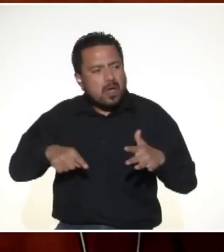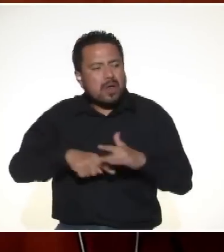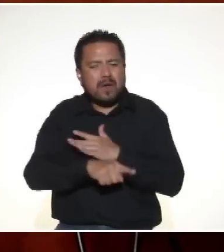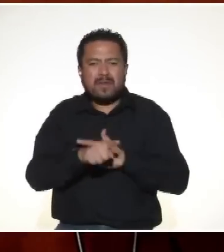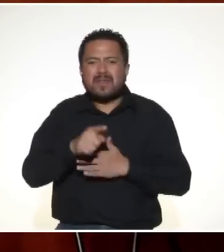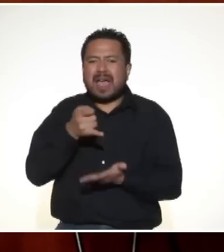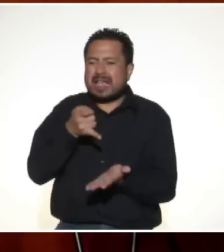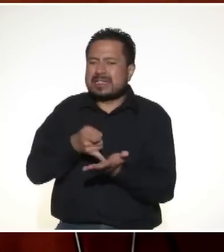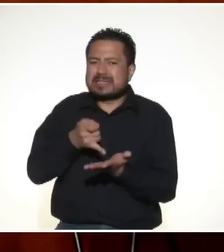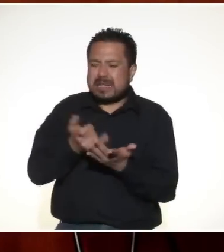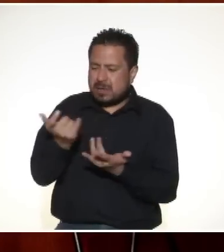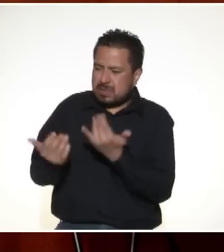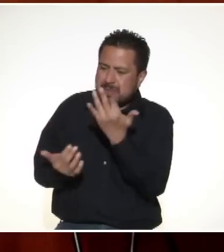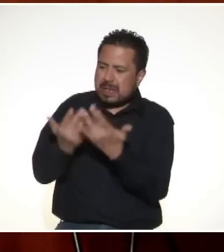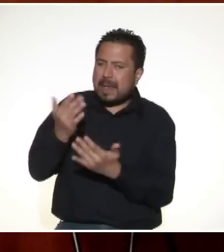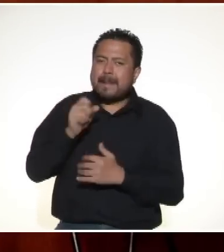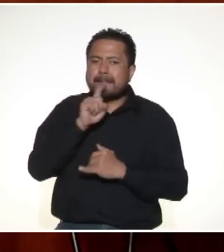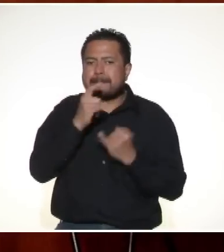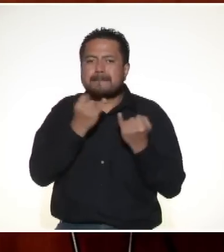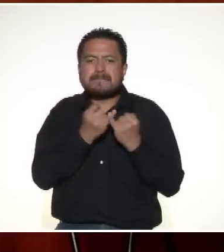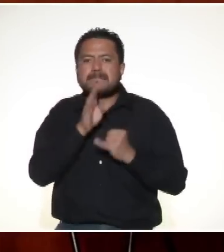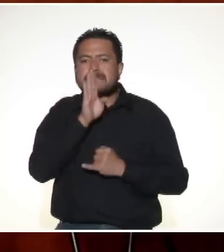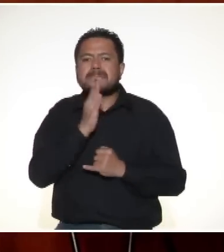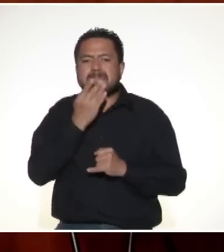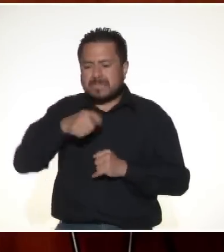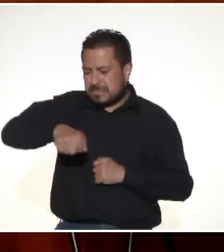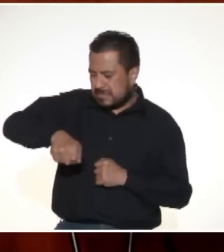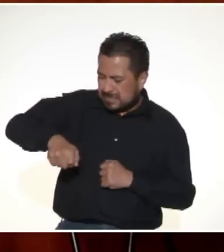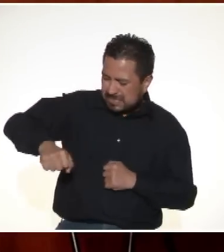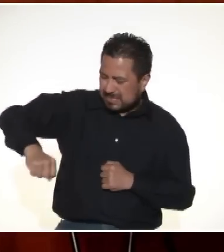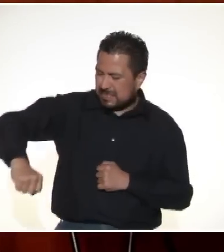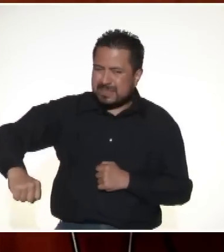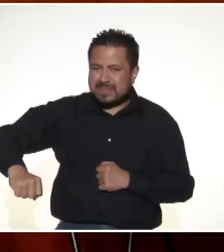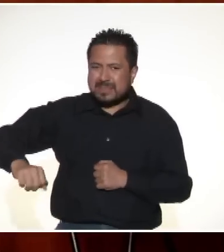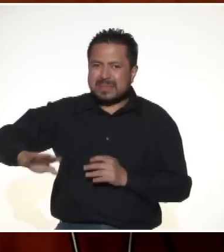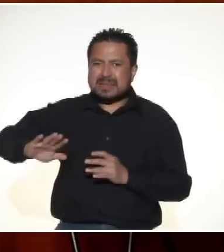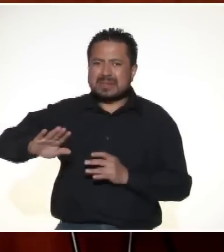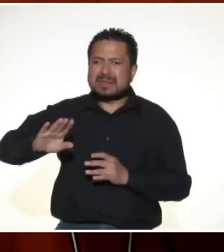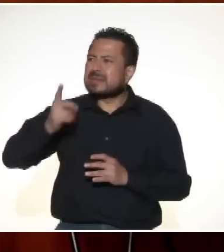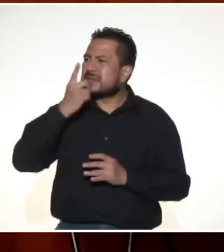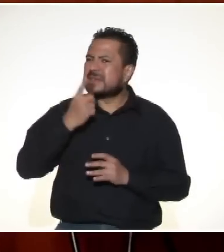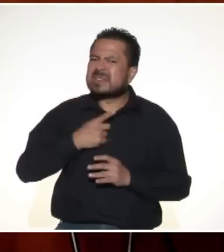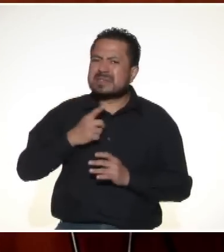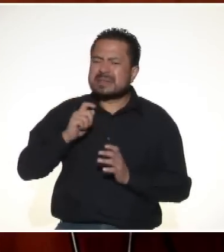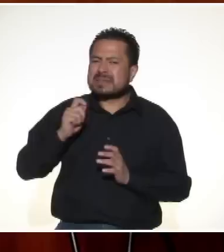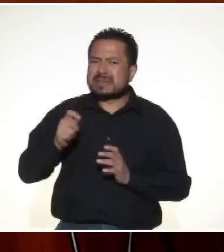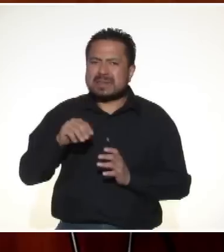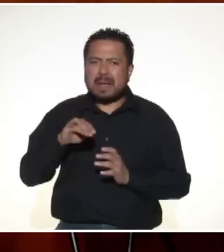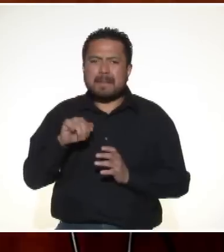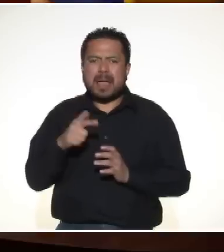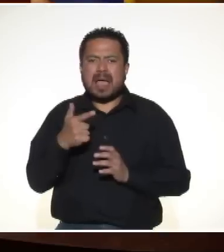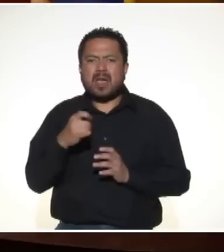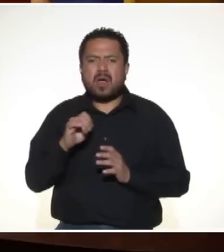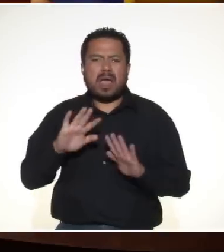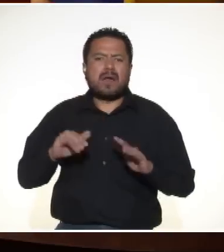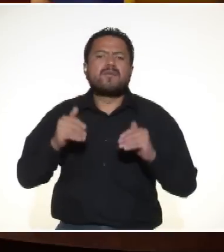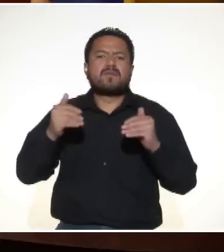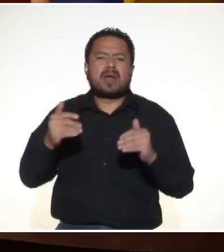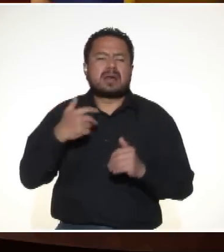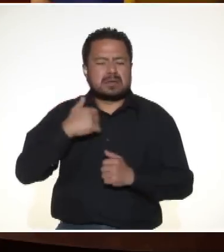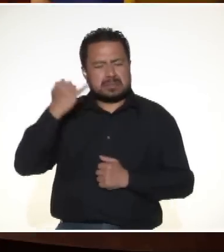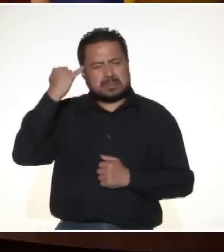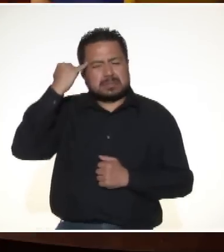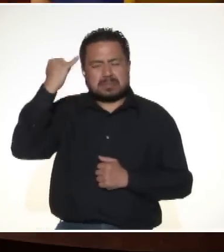aceite hirviendo, está el mango hacia afuera y... ¿Qué quiere decir? Explícalo del mango hacia afuera. Sí, por ejemplo, Voy a imaginarme